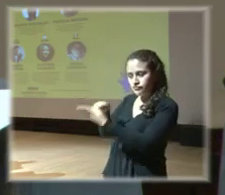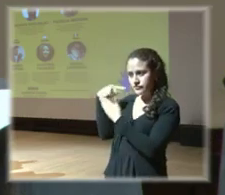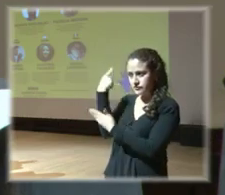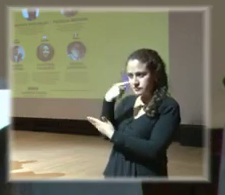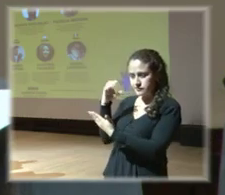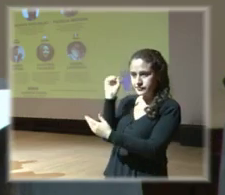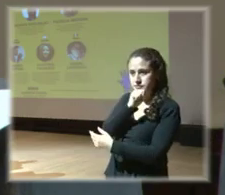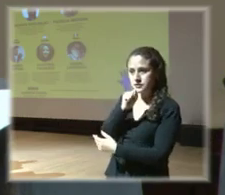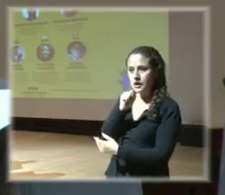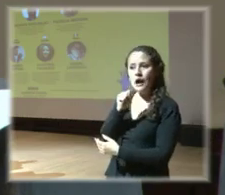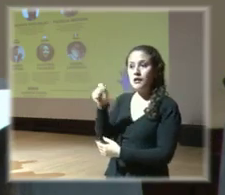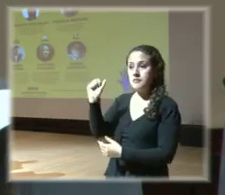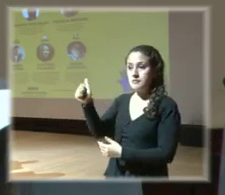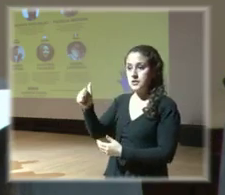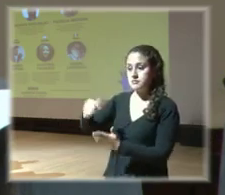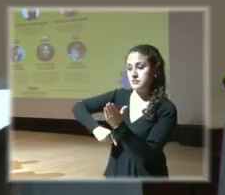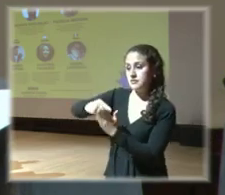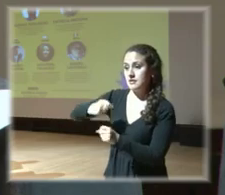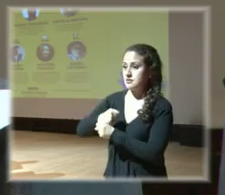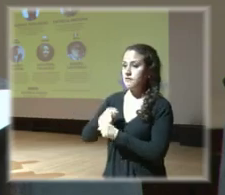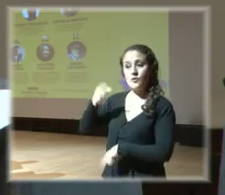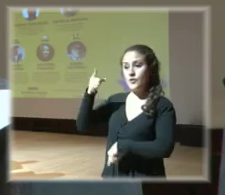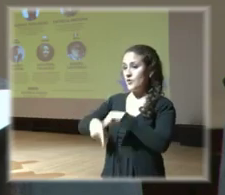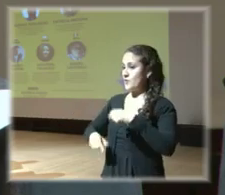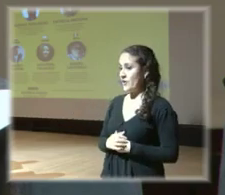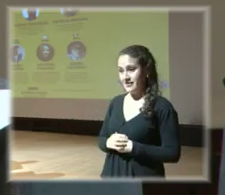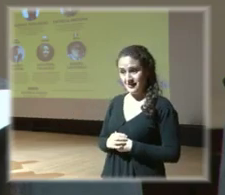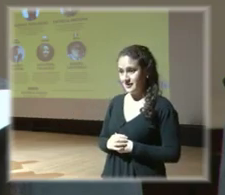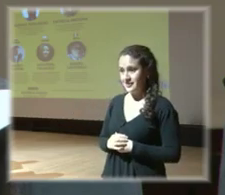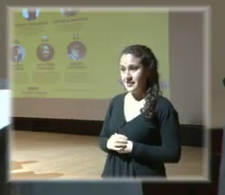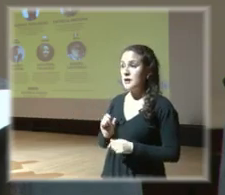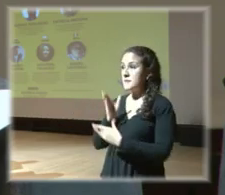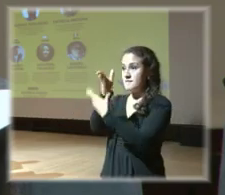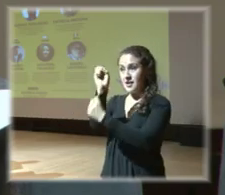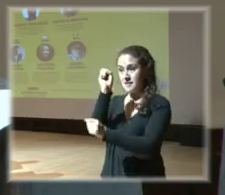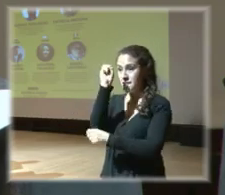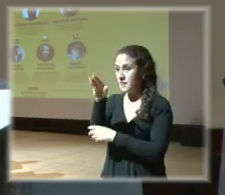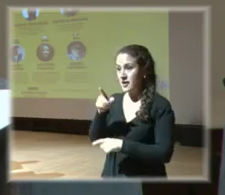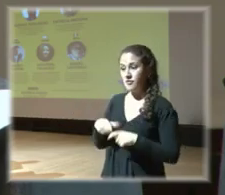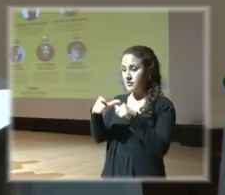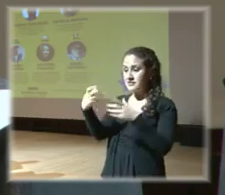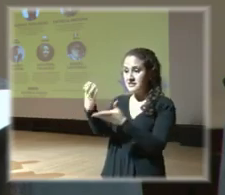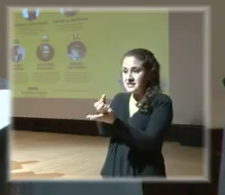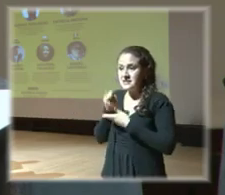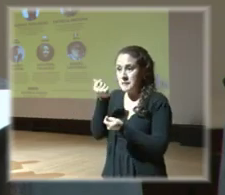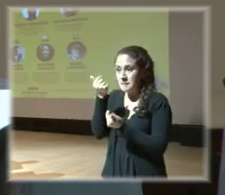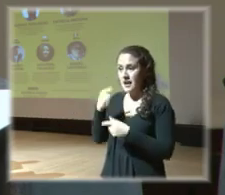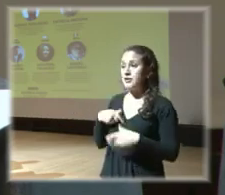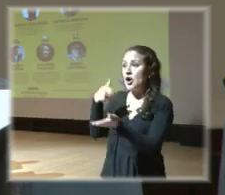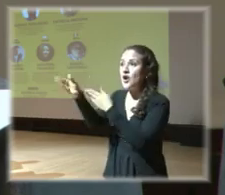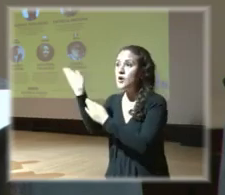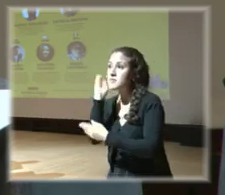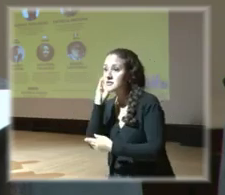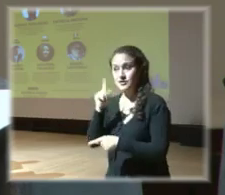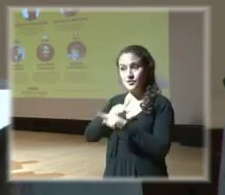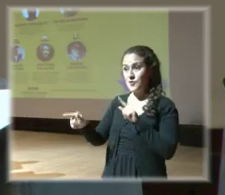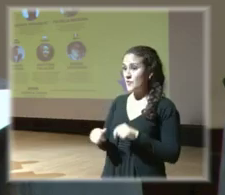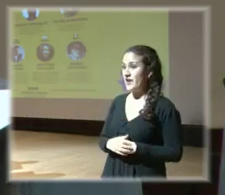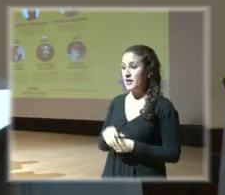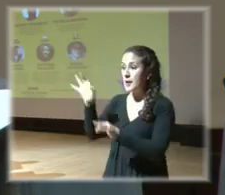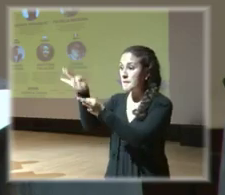simplemente no puede firmar un contrato, simplemente no puede abrir una cuenta en el banco, no puede cobrar un cheque, no puede comprar un celular, no puede